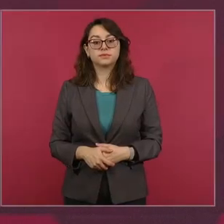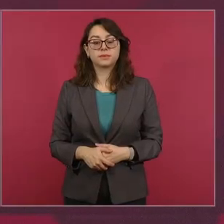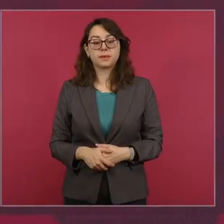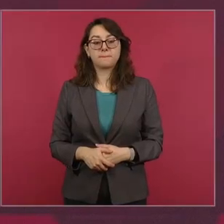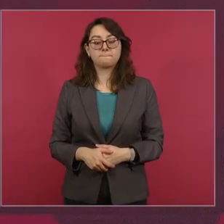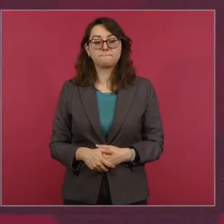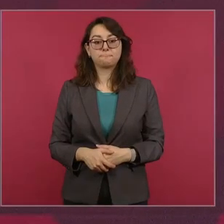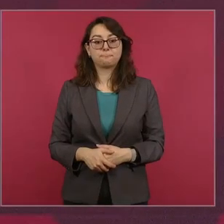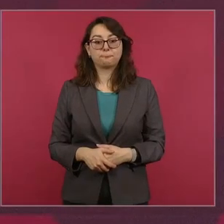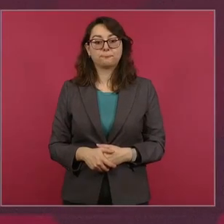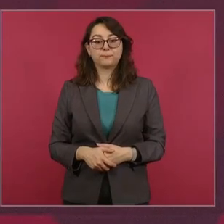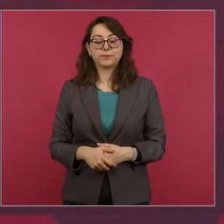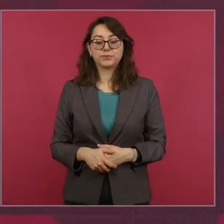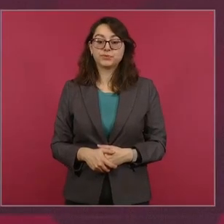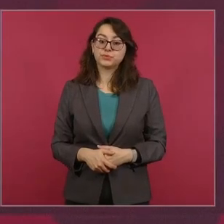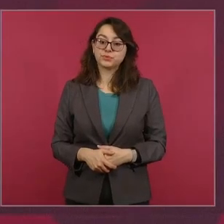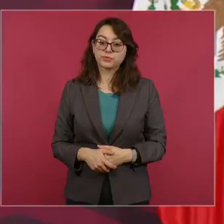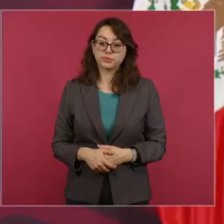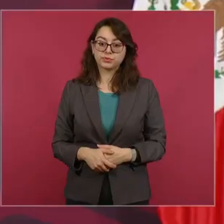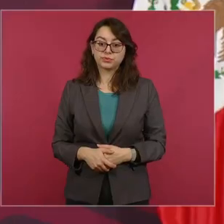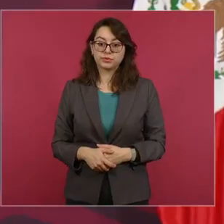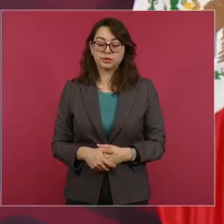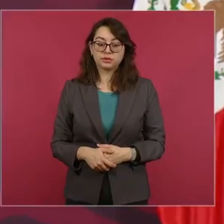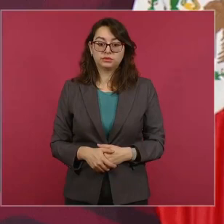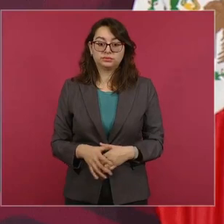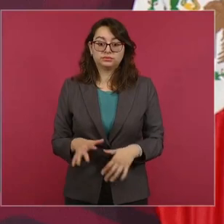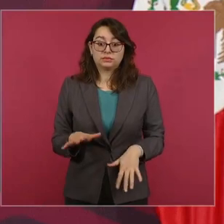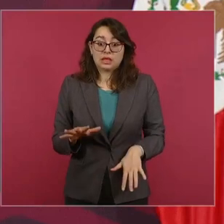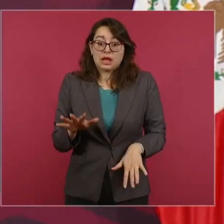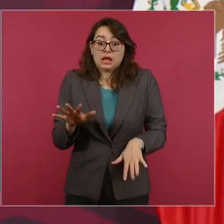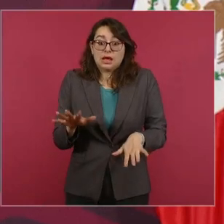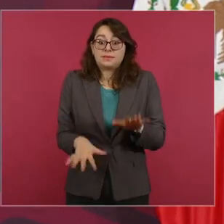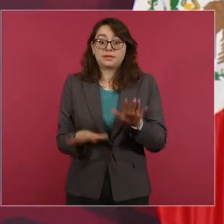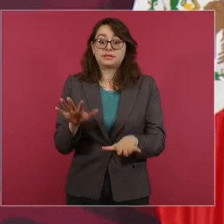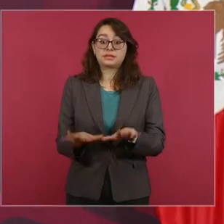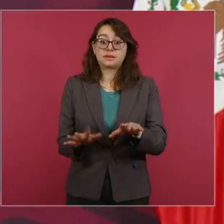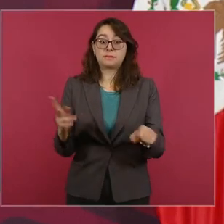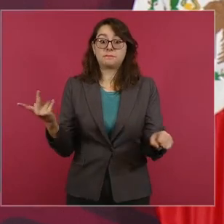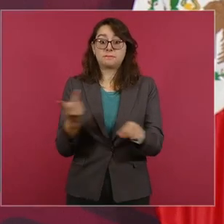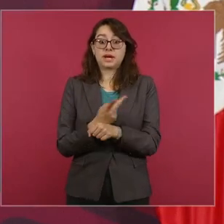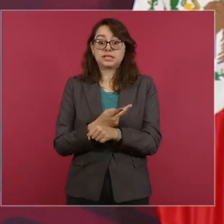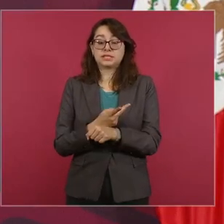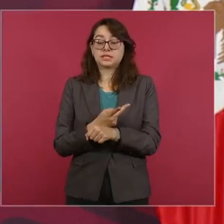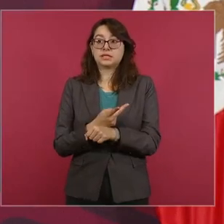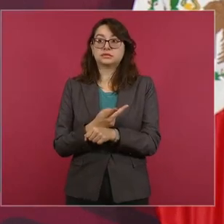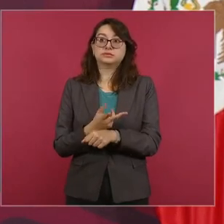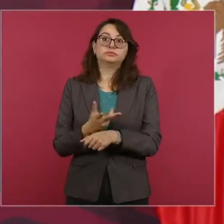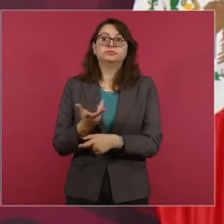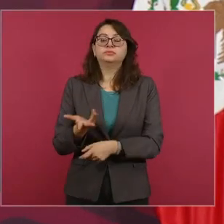pesa más la costumbre que el amor